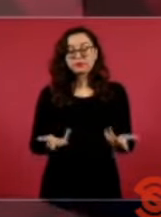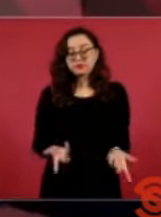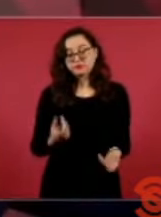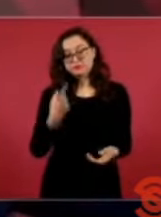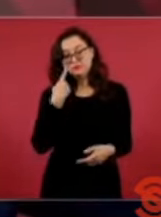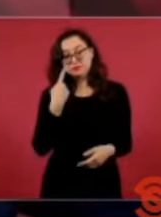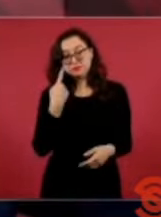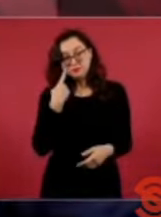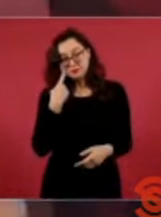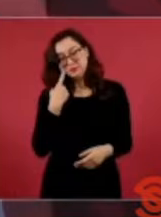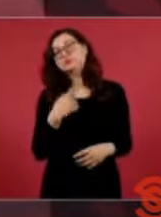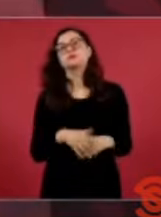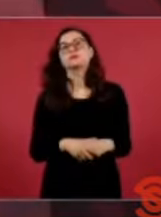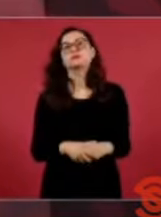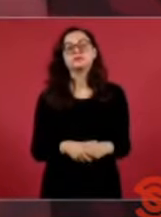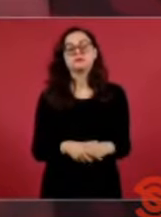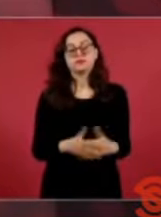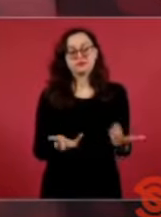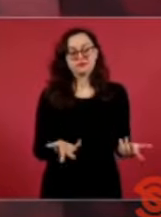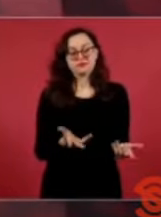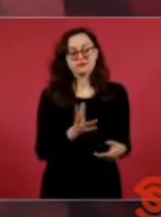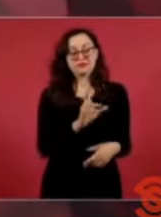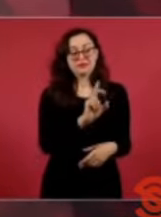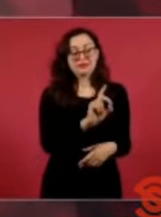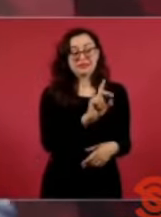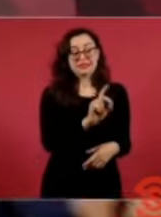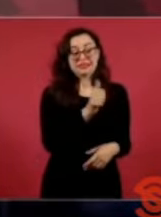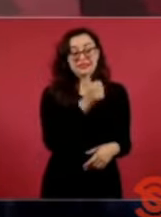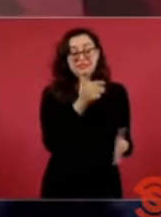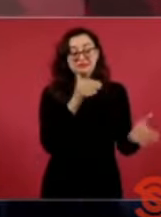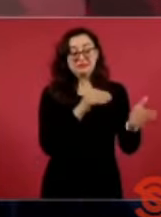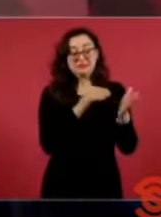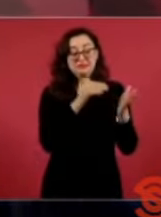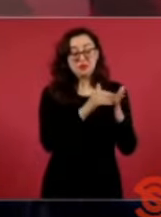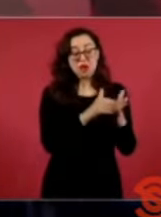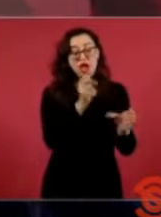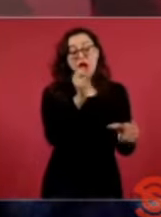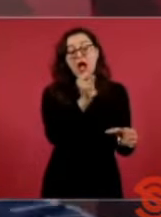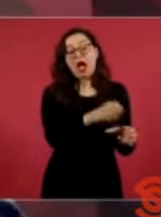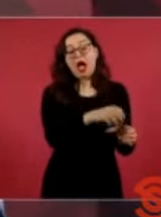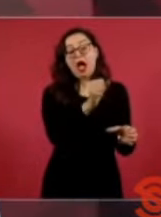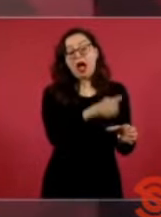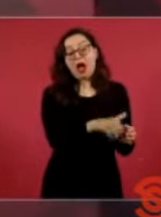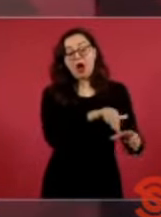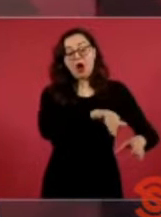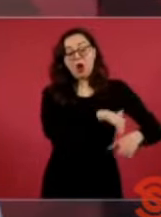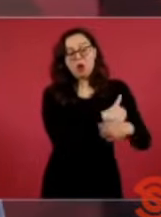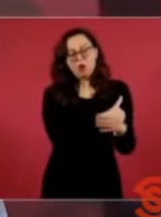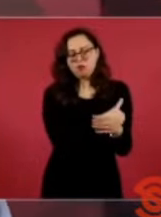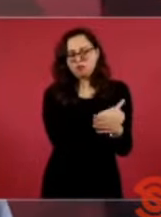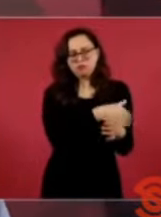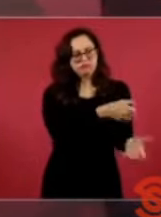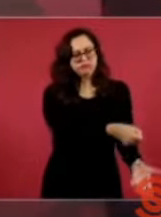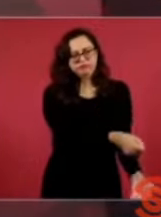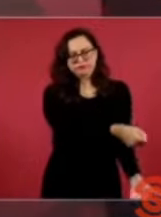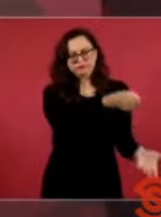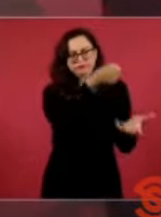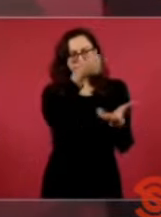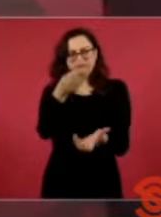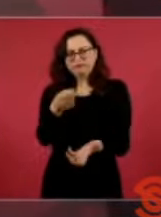36,000 millones, que es el equivalente a todo lo que fue la política de desarrollo urbano, ¿cuántas